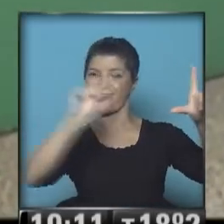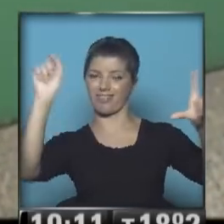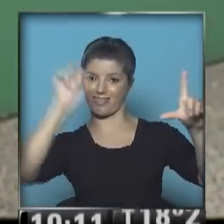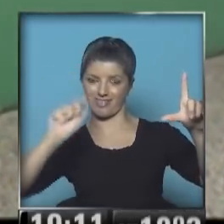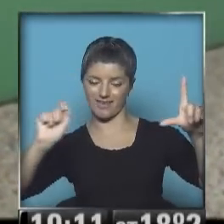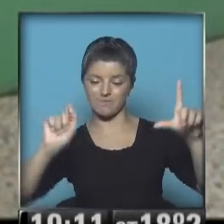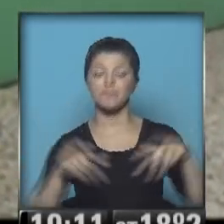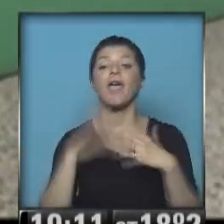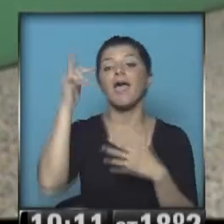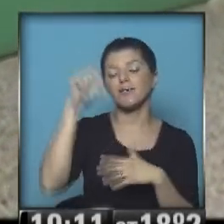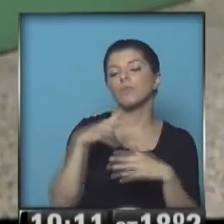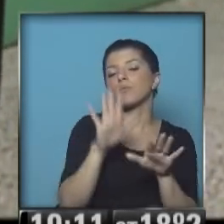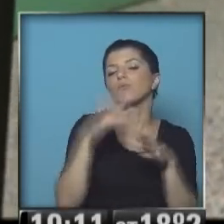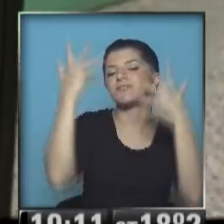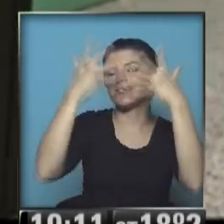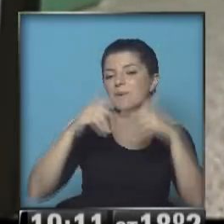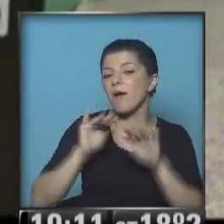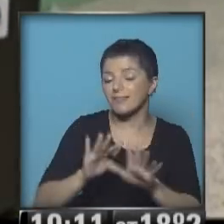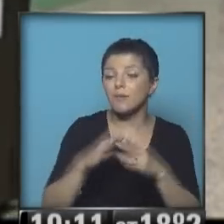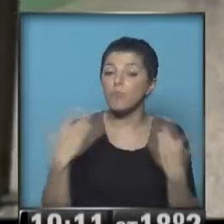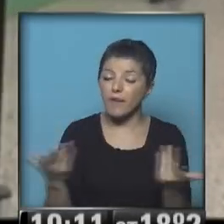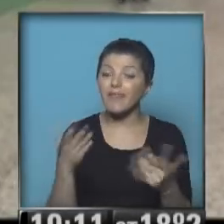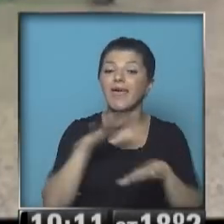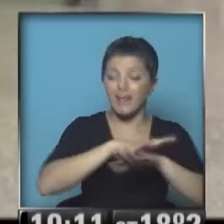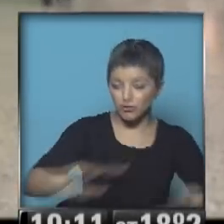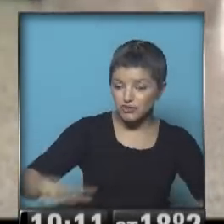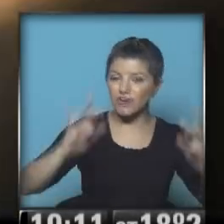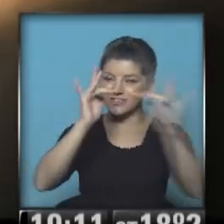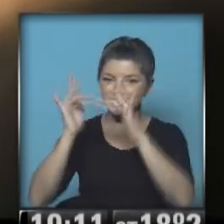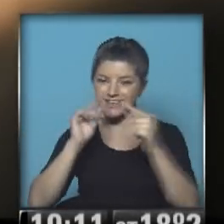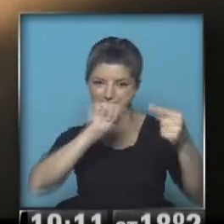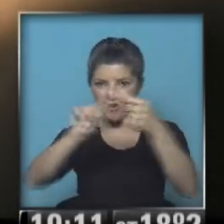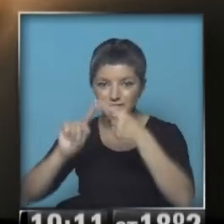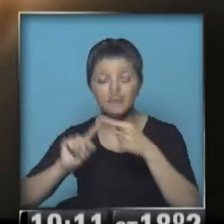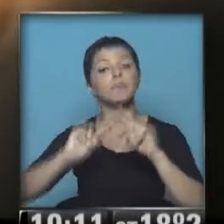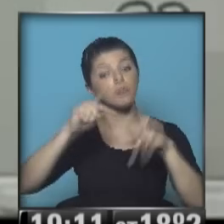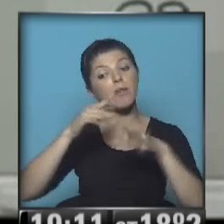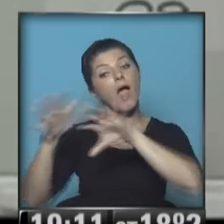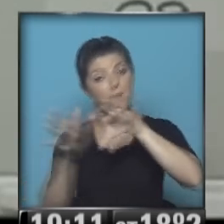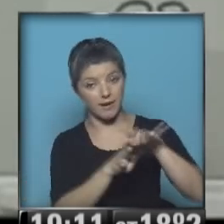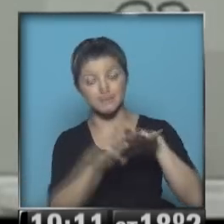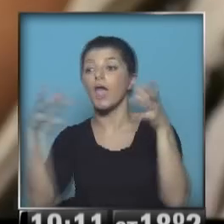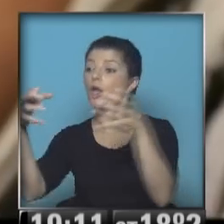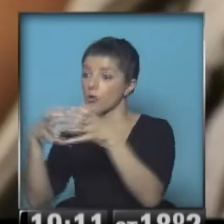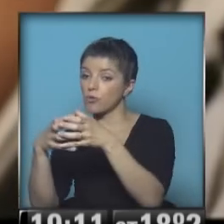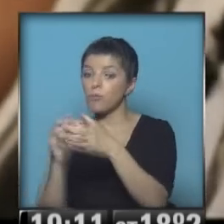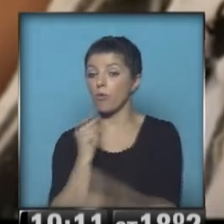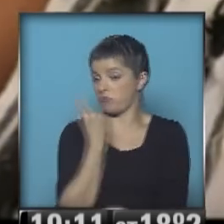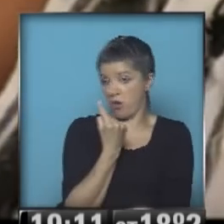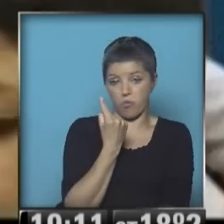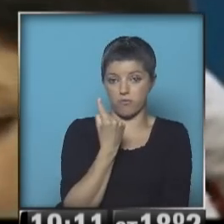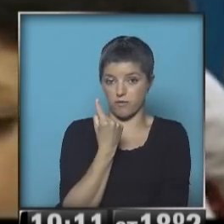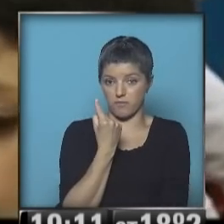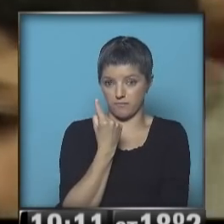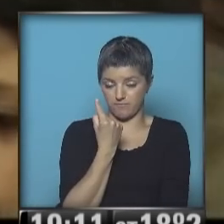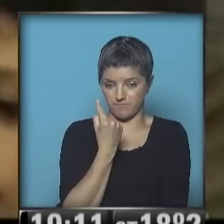ser un sistema modular, posibilita el trabajo de alumnos en red, pero también por fuera de esta, en grupos o de modo individual, de manera no